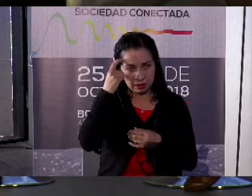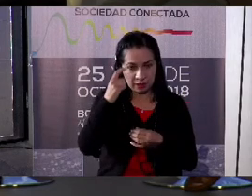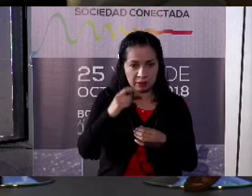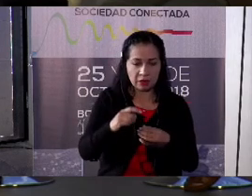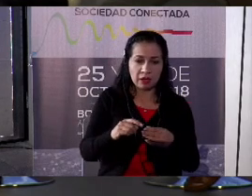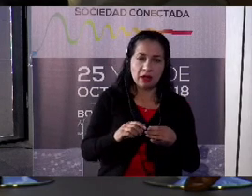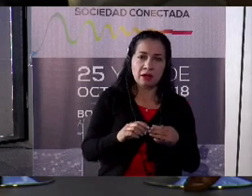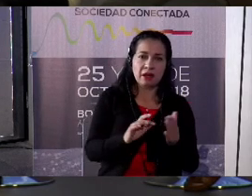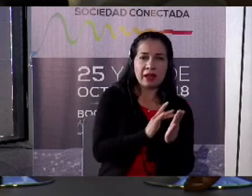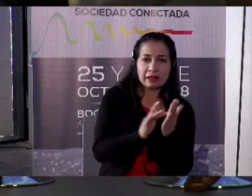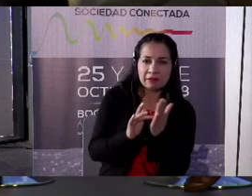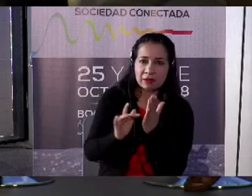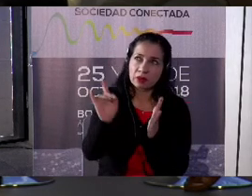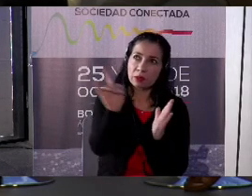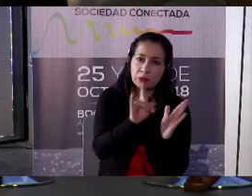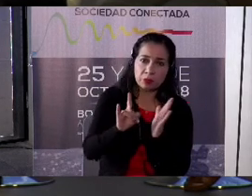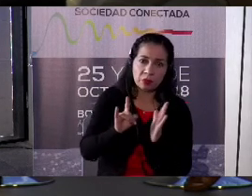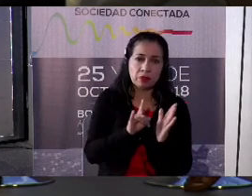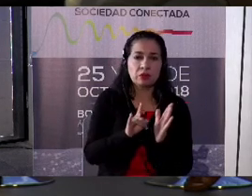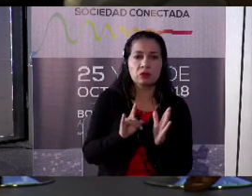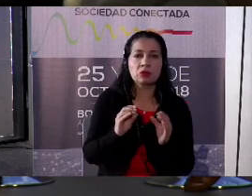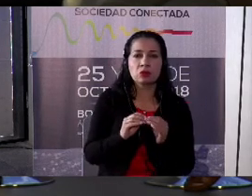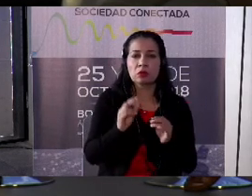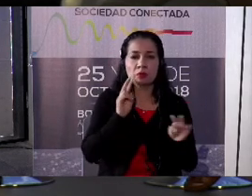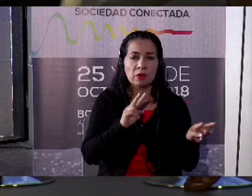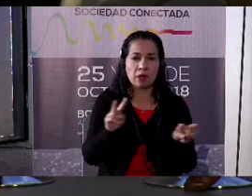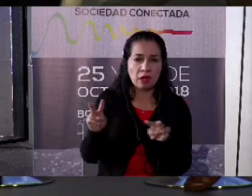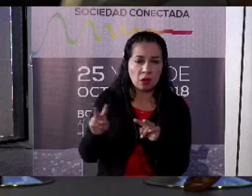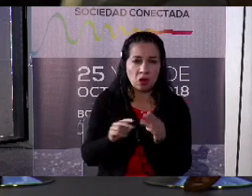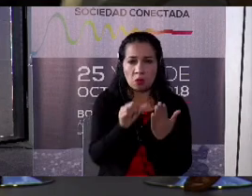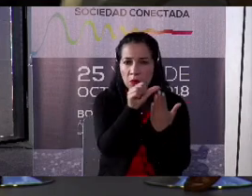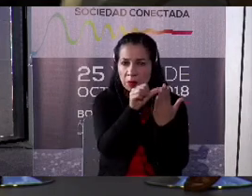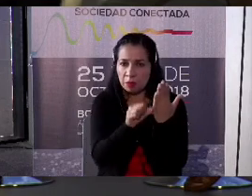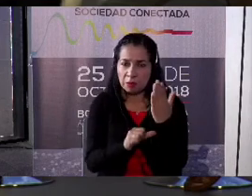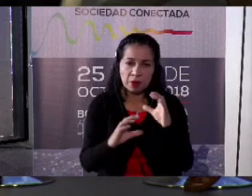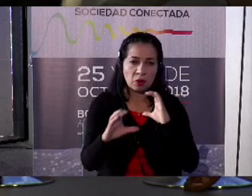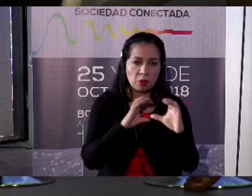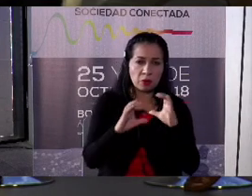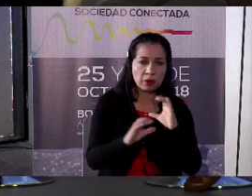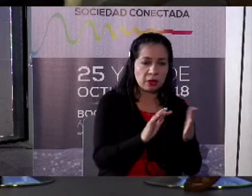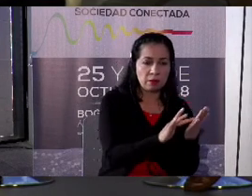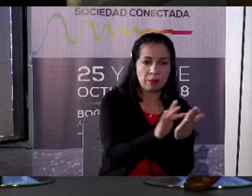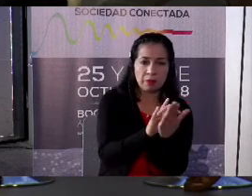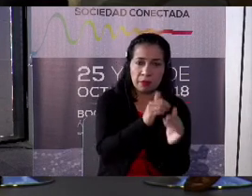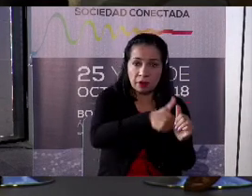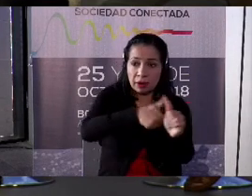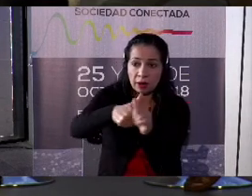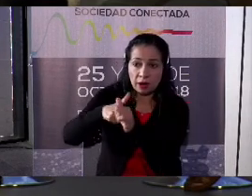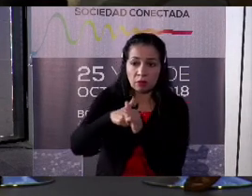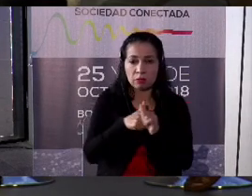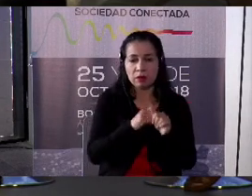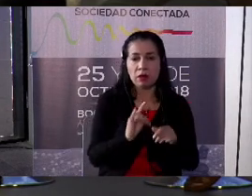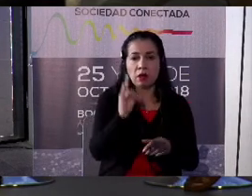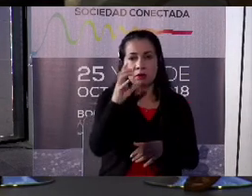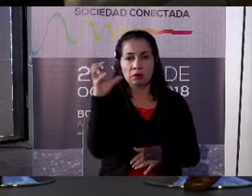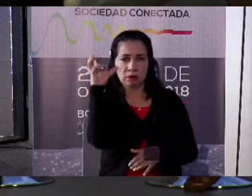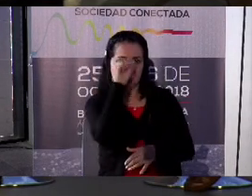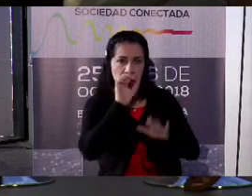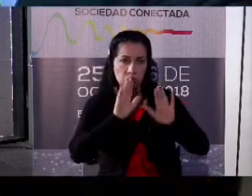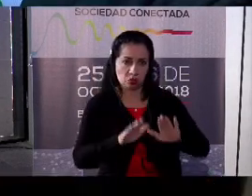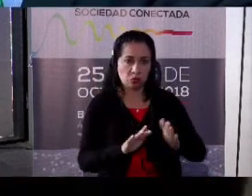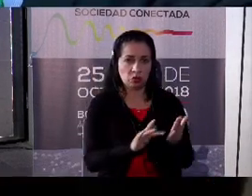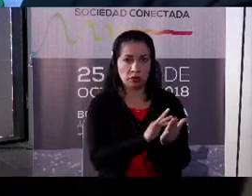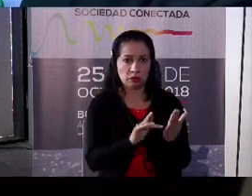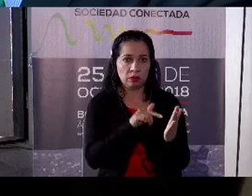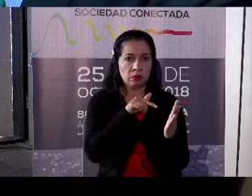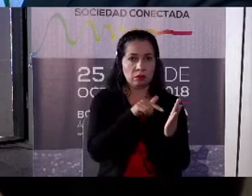learning para verles son los patones de comunicación de cada uno de los dispositivos en el momento en que se detecta que un dispositivo estacionario